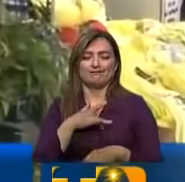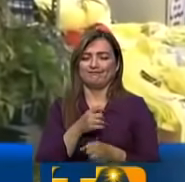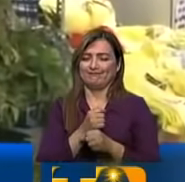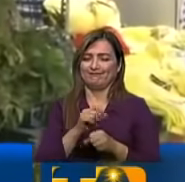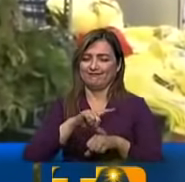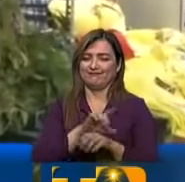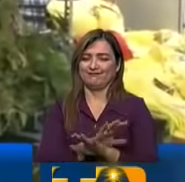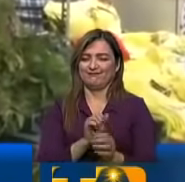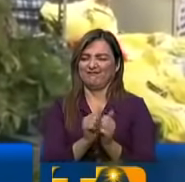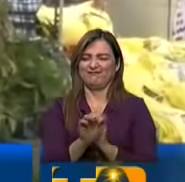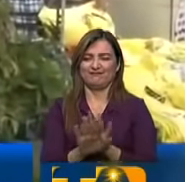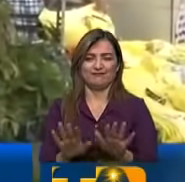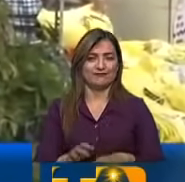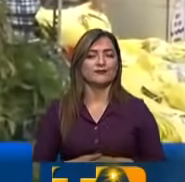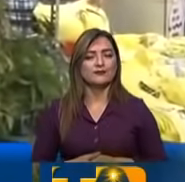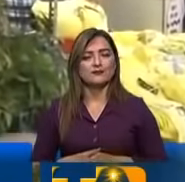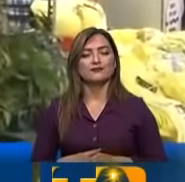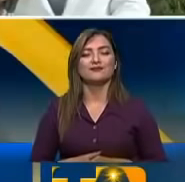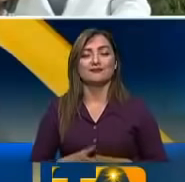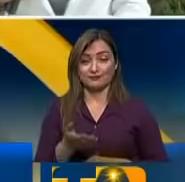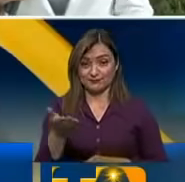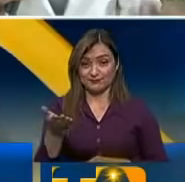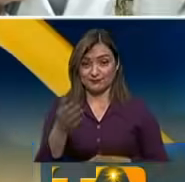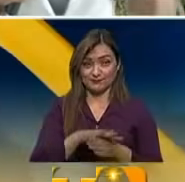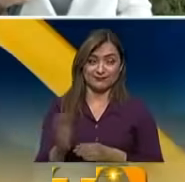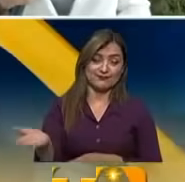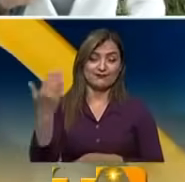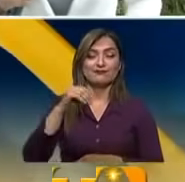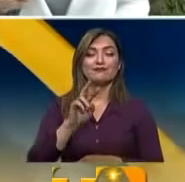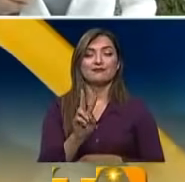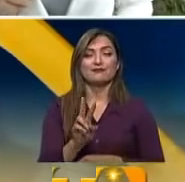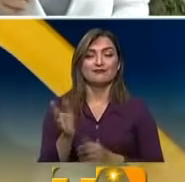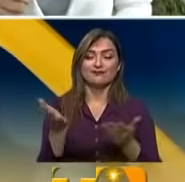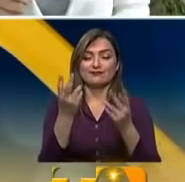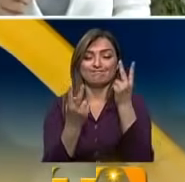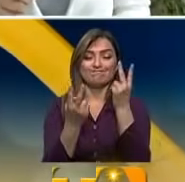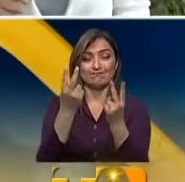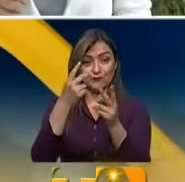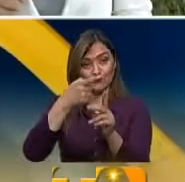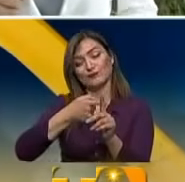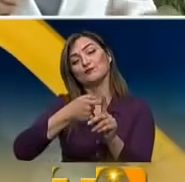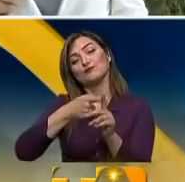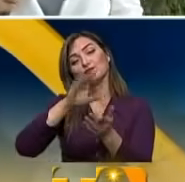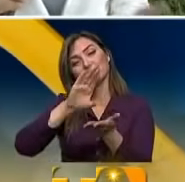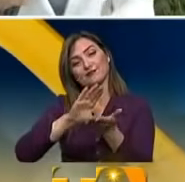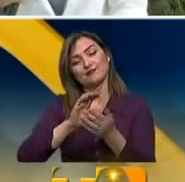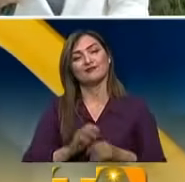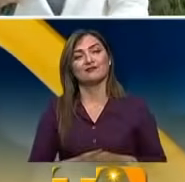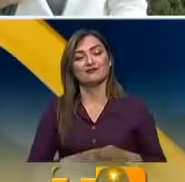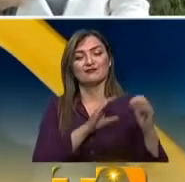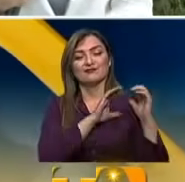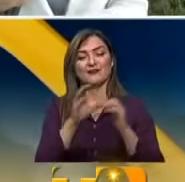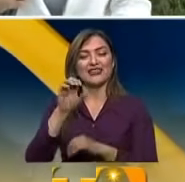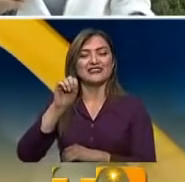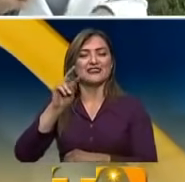en unos minutos se me pasa. Chicas, para ustedes la invitación también está hecha para que visiten el Mercado Central, San Francisco, Santa